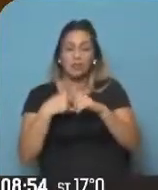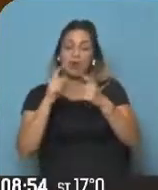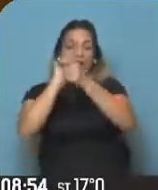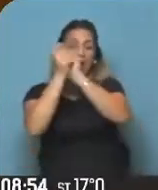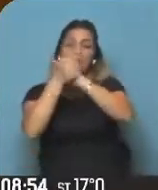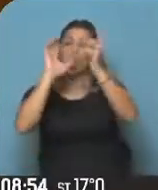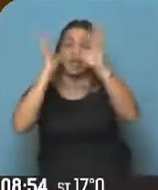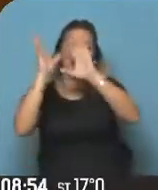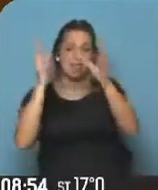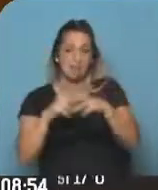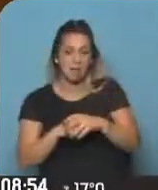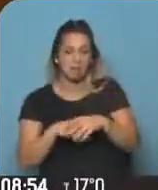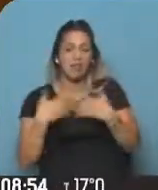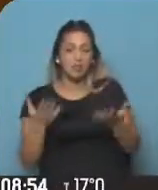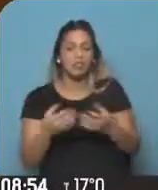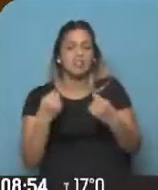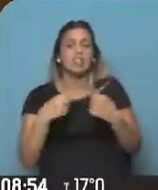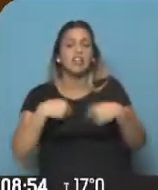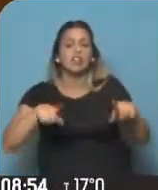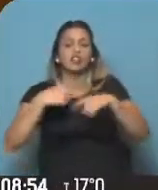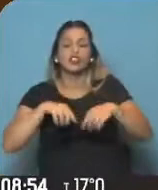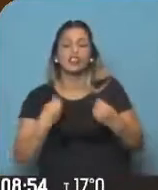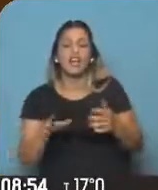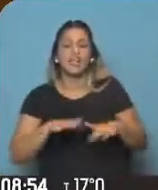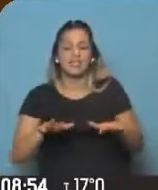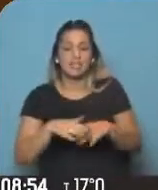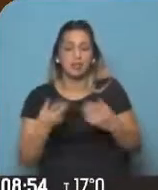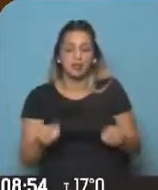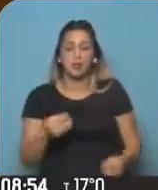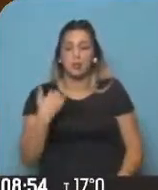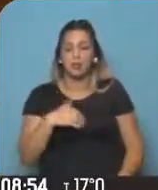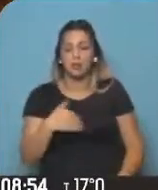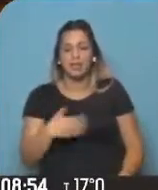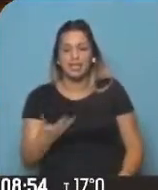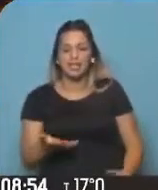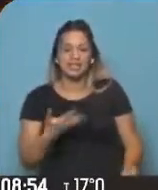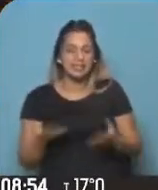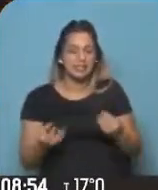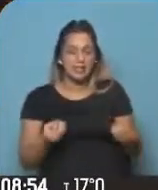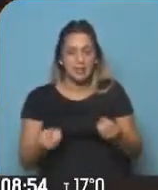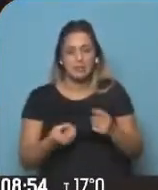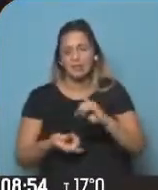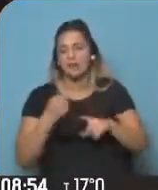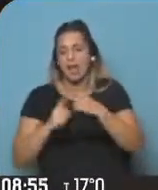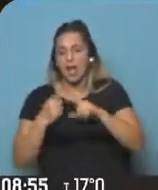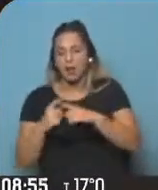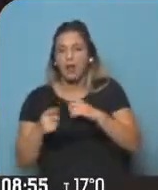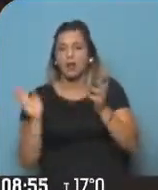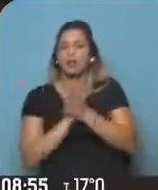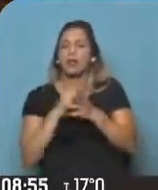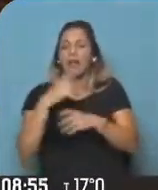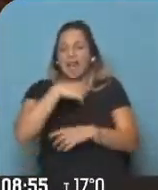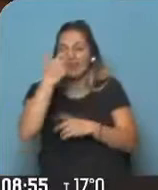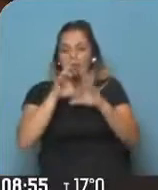frente a eso que es lo que habría que hacer dado que la argentina quizás no tiene tanto peso en el concierto internacional de los acuerdos vinculados al calentamiento